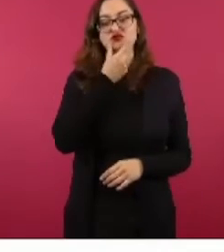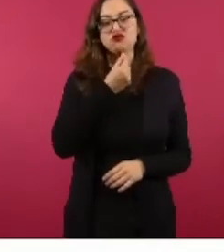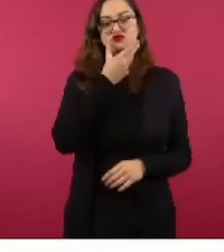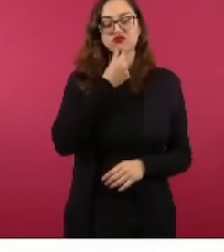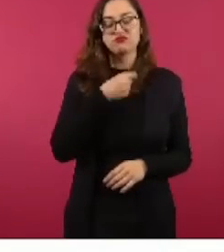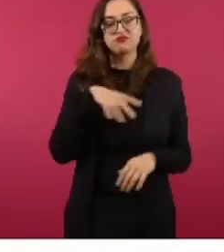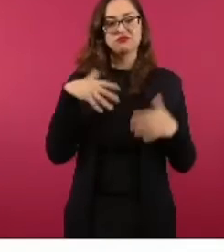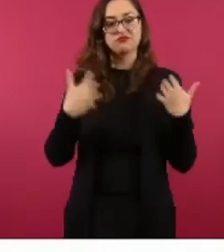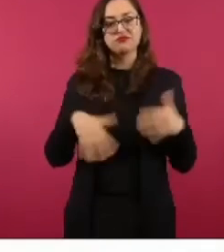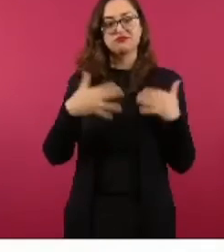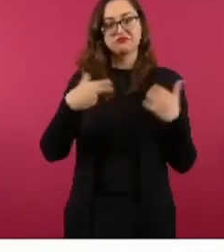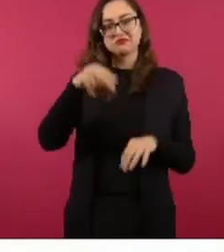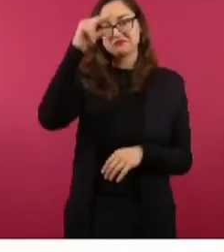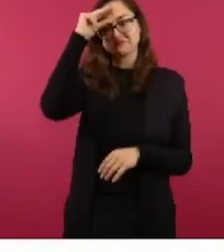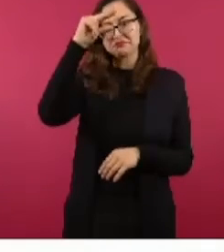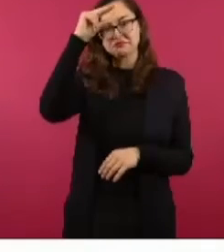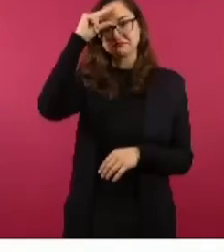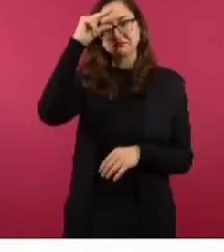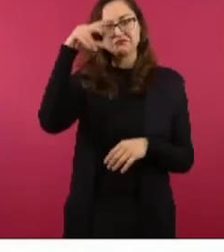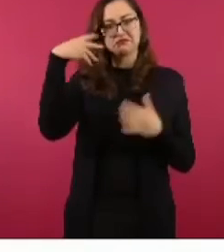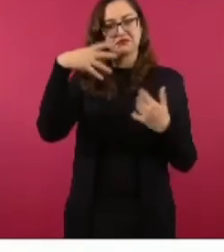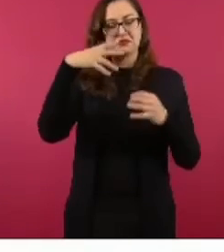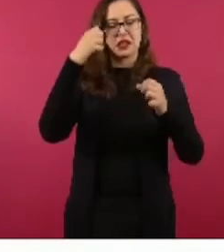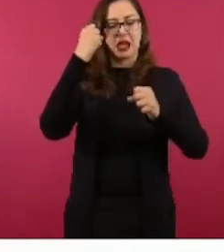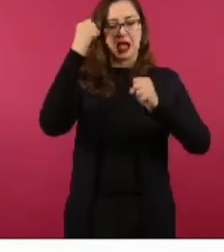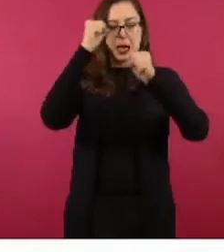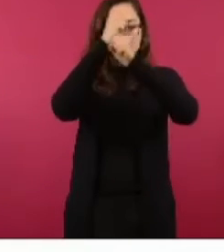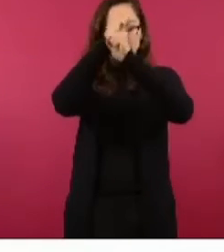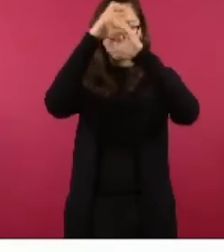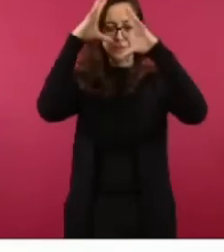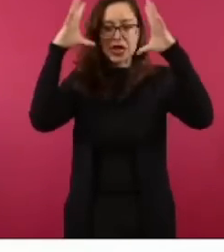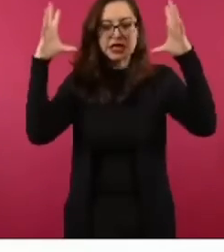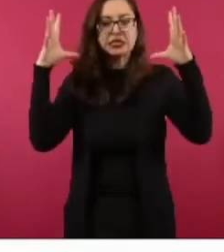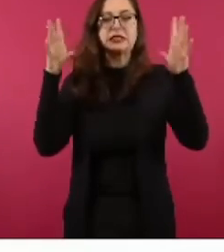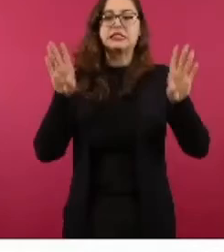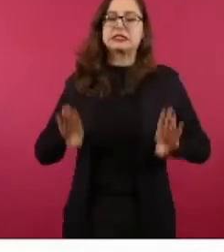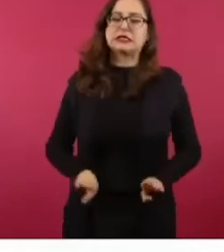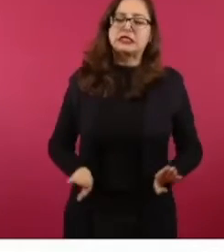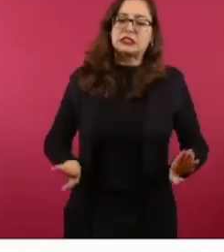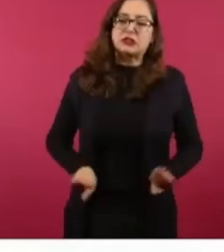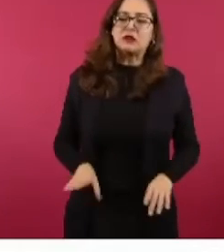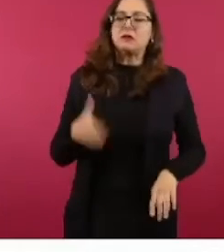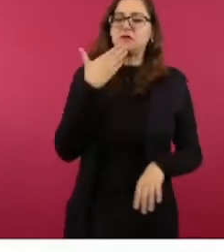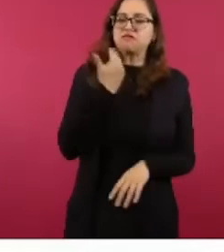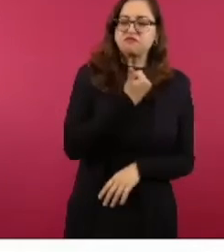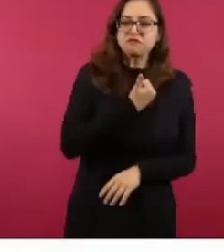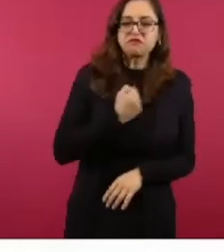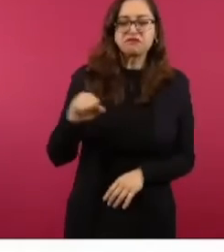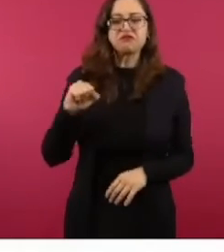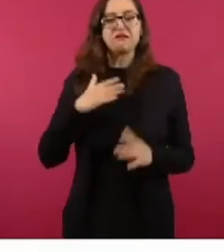mucha imaginación, con mucho talento, con sentido del humor.